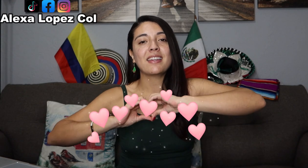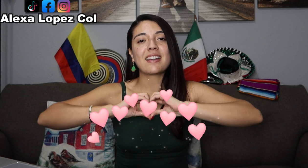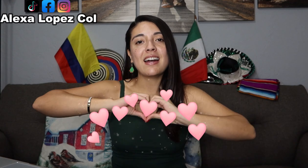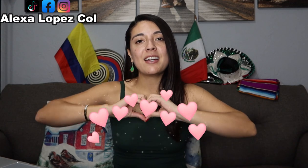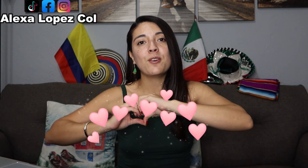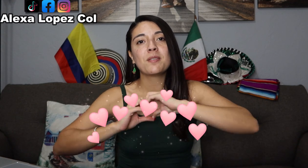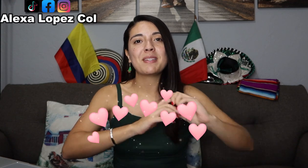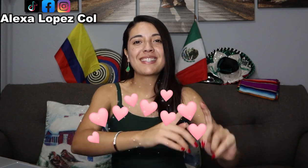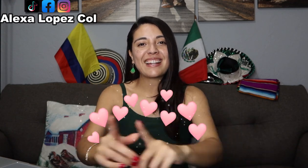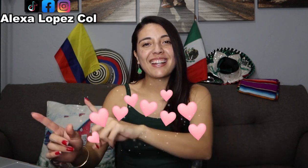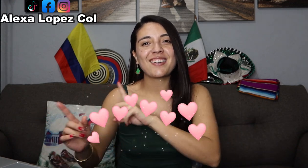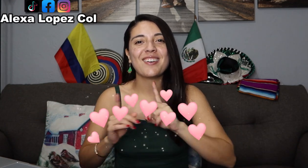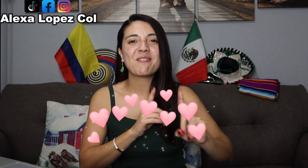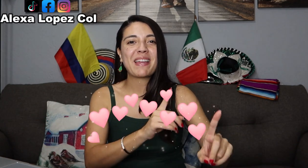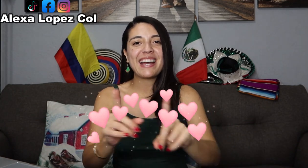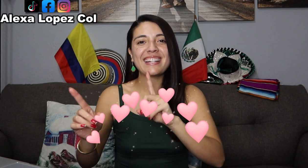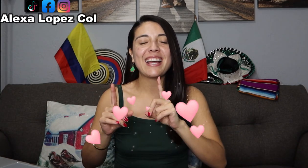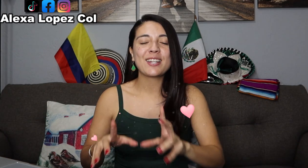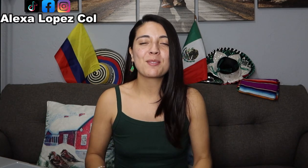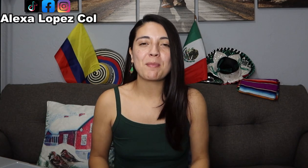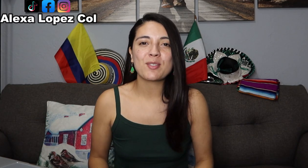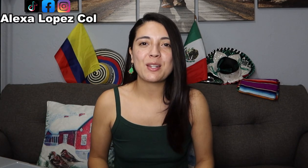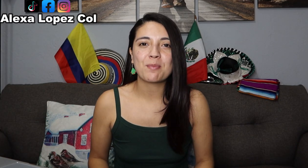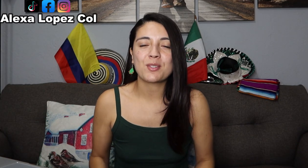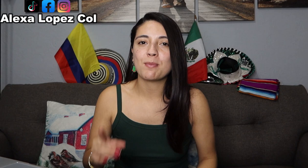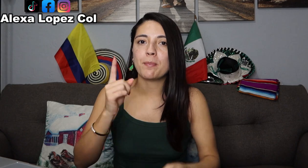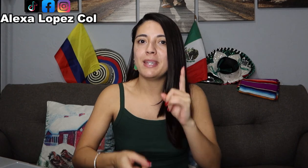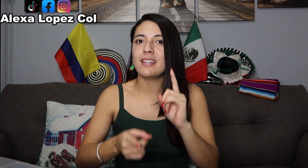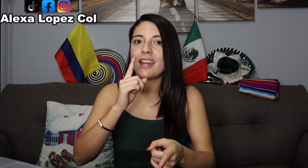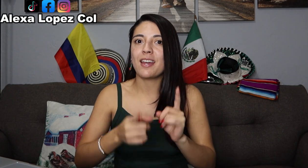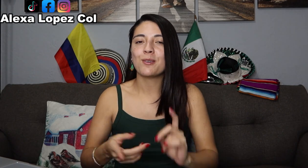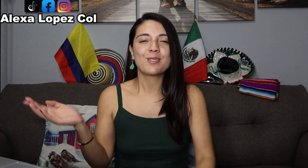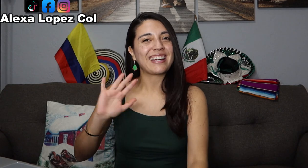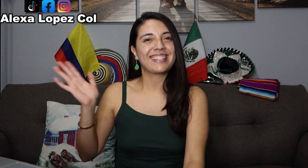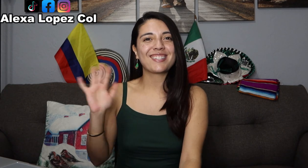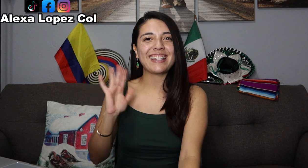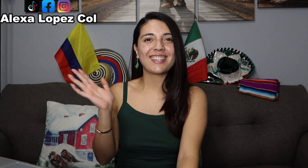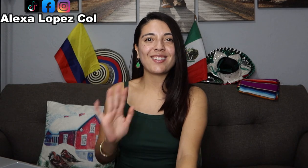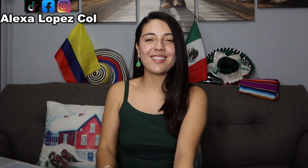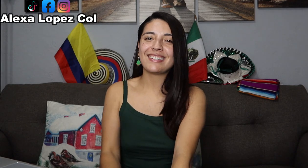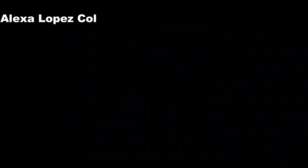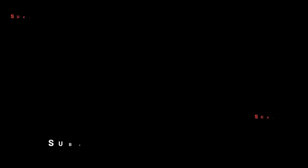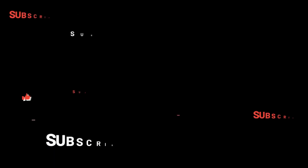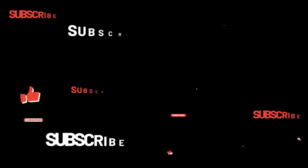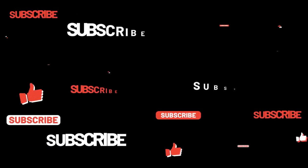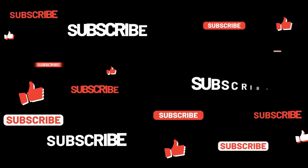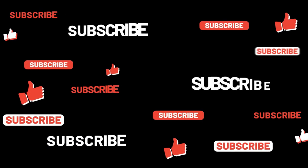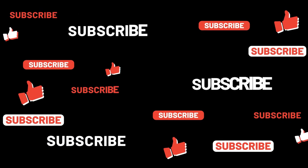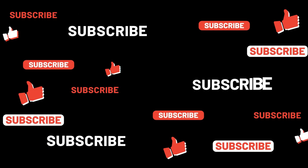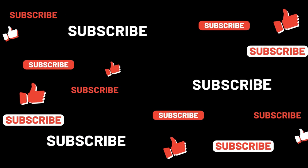es mexicano, mi sangre colombiana. Nos vemos en un próximo video. Chaito, chaito.